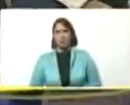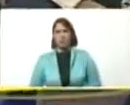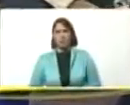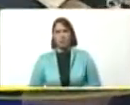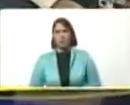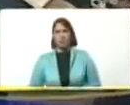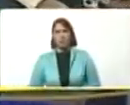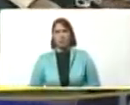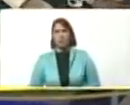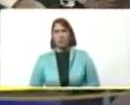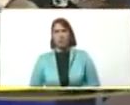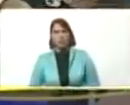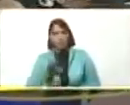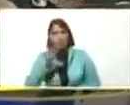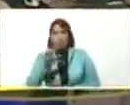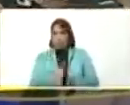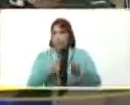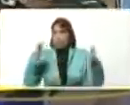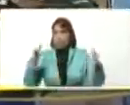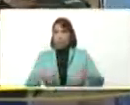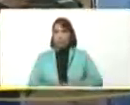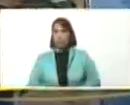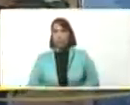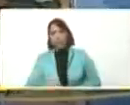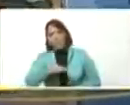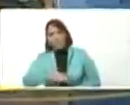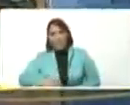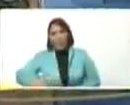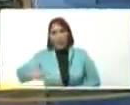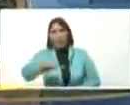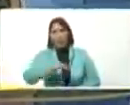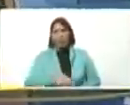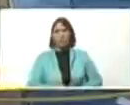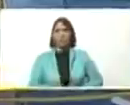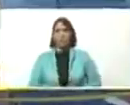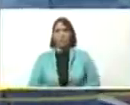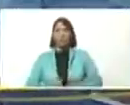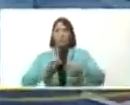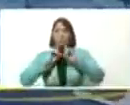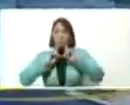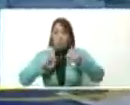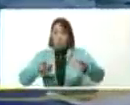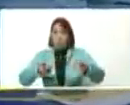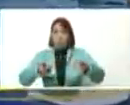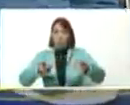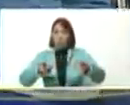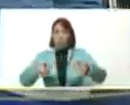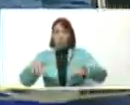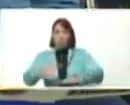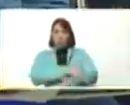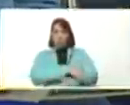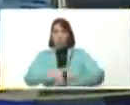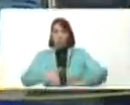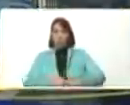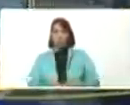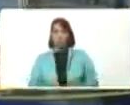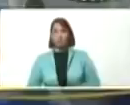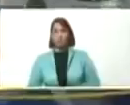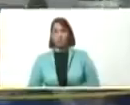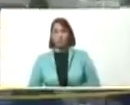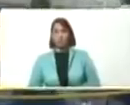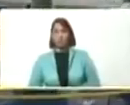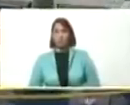Es la casa grande, las plazas, las avenidas, los bulevares,